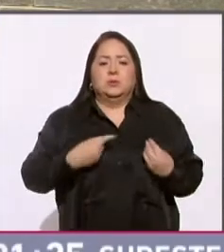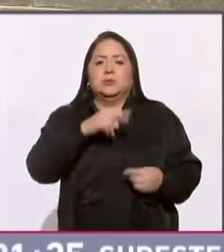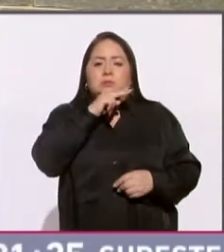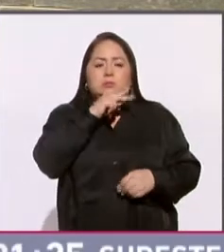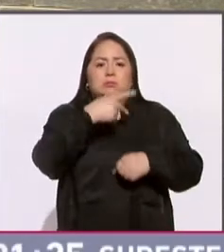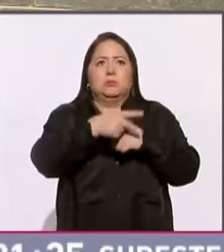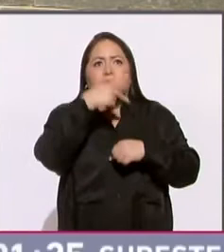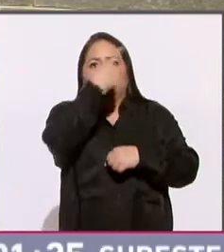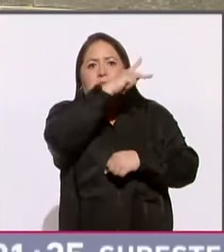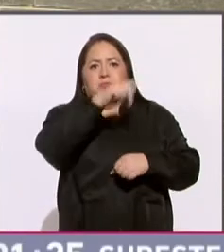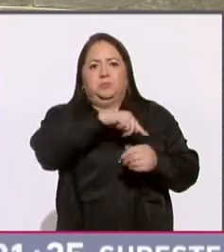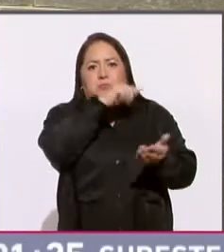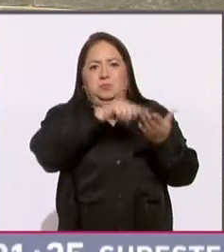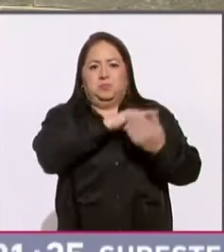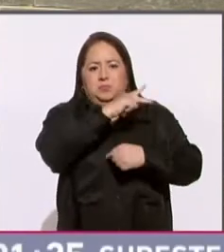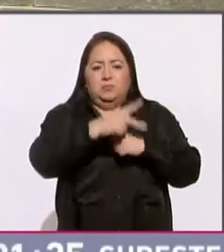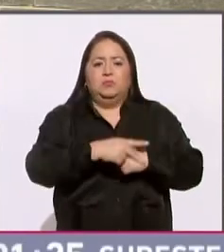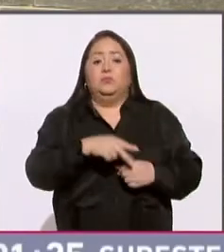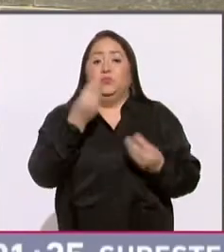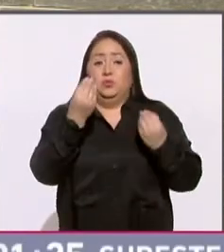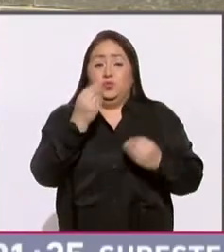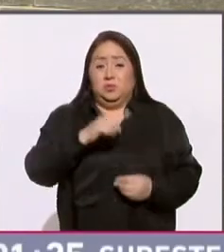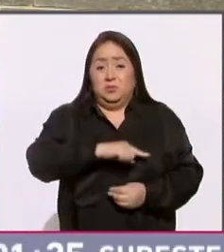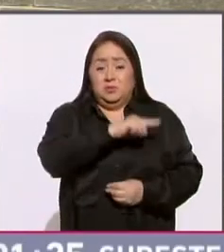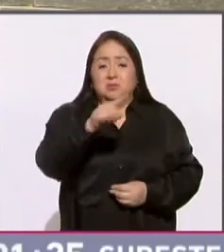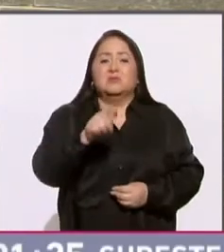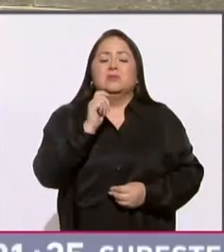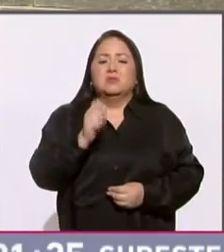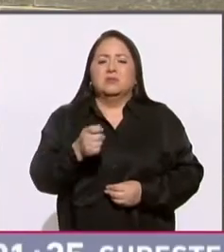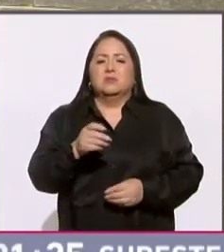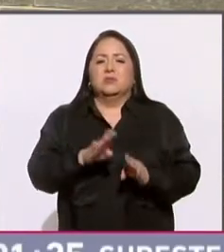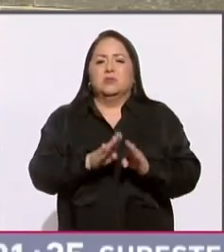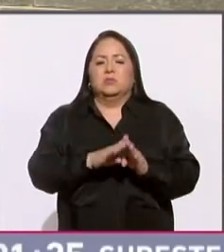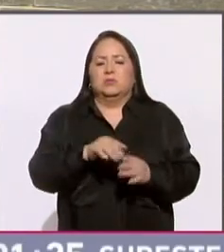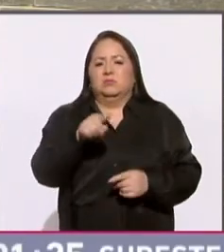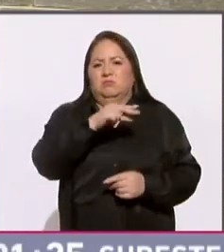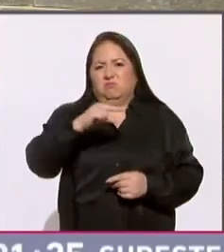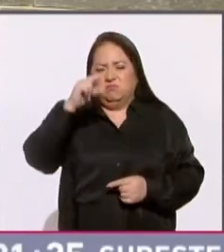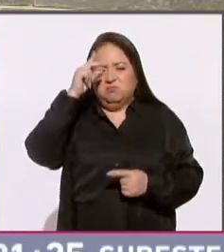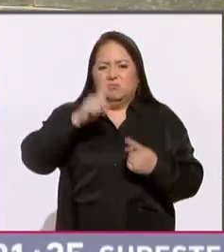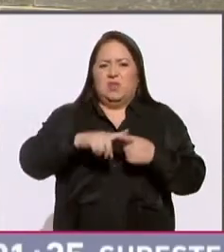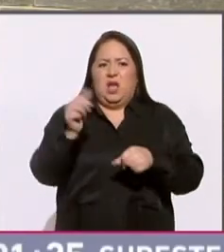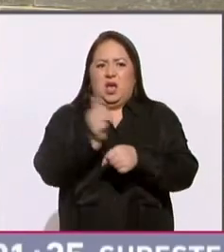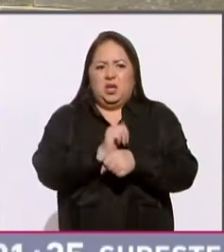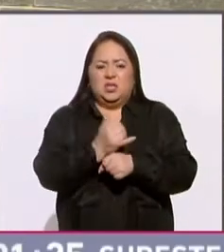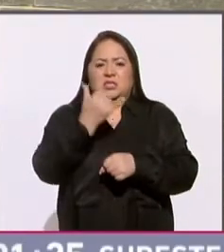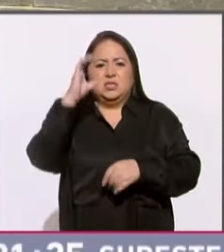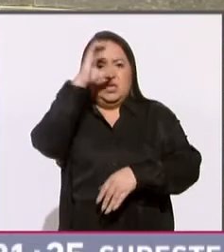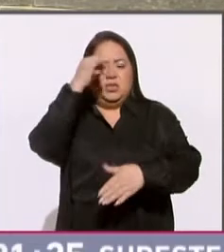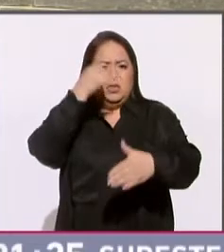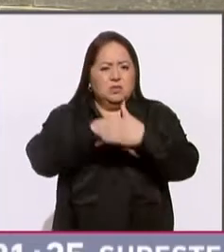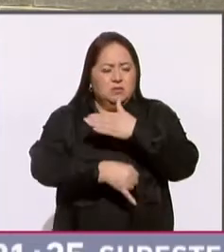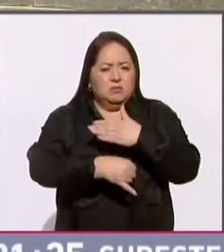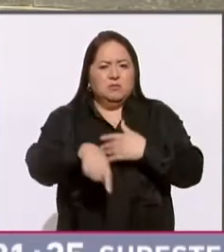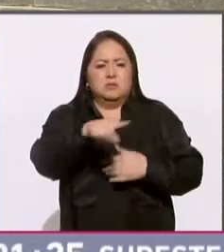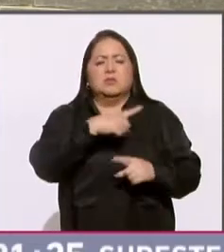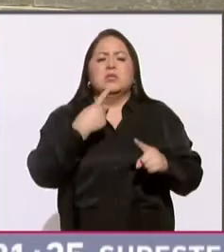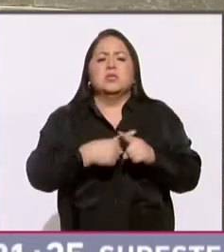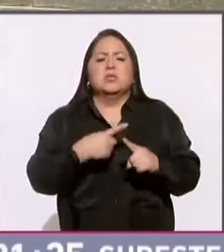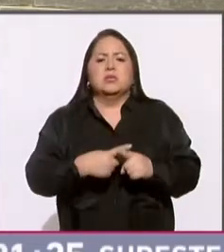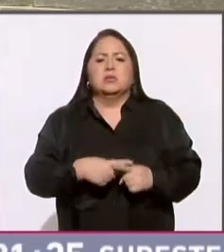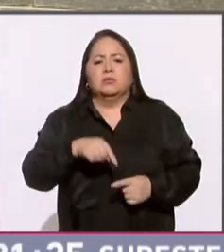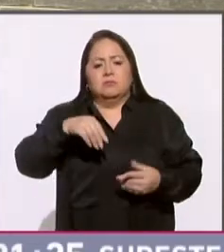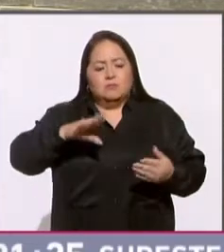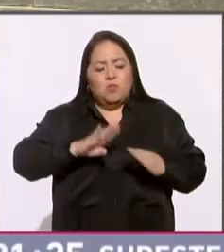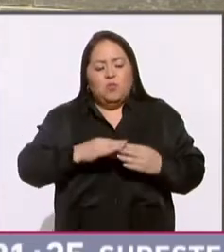en su patria muchos de ellos eran destacados intelectuales artistas y científicos quienes rehicieron